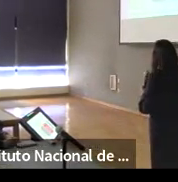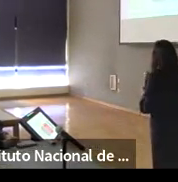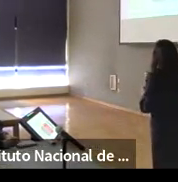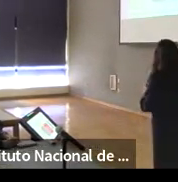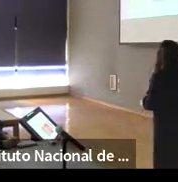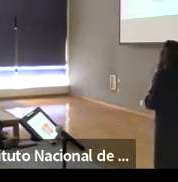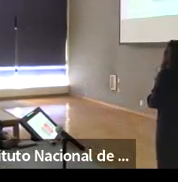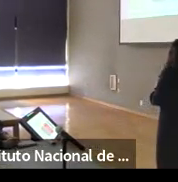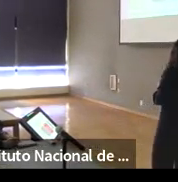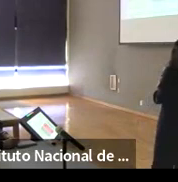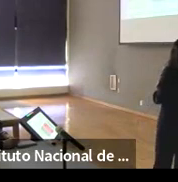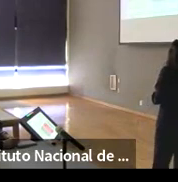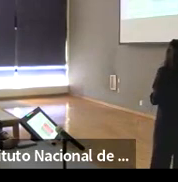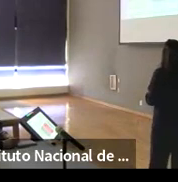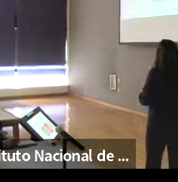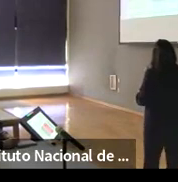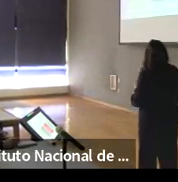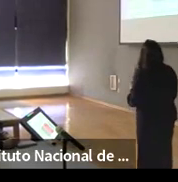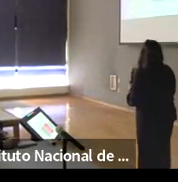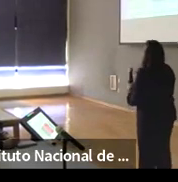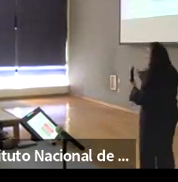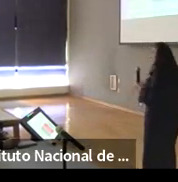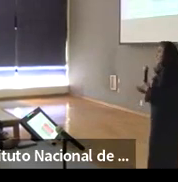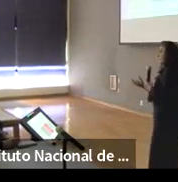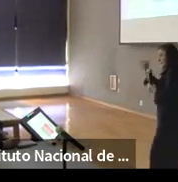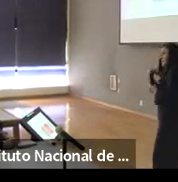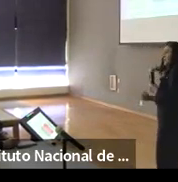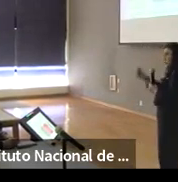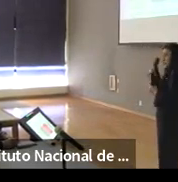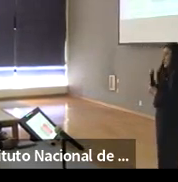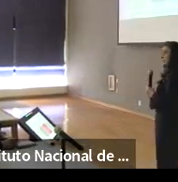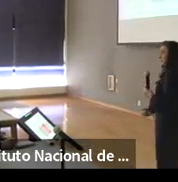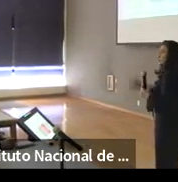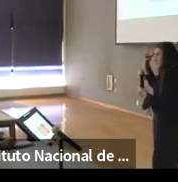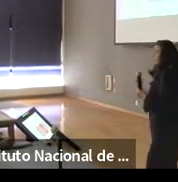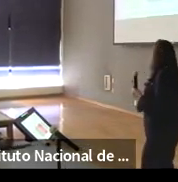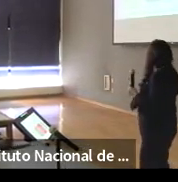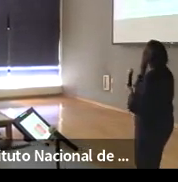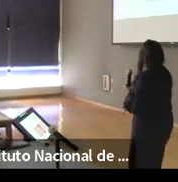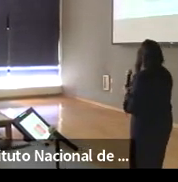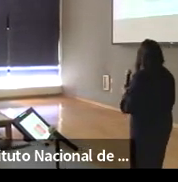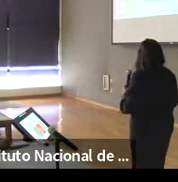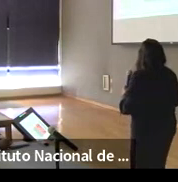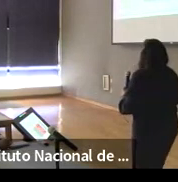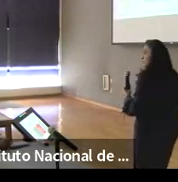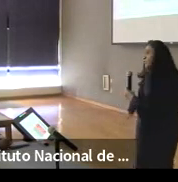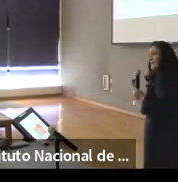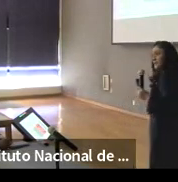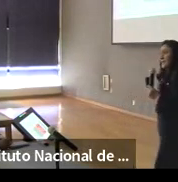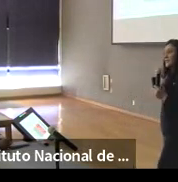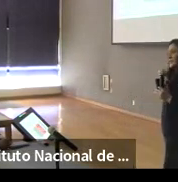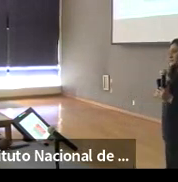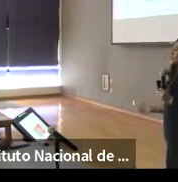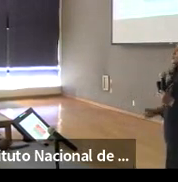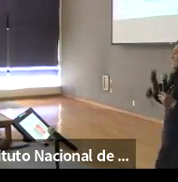es un conflicto que está experimentado porque tiene que ver también con tus sentimientos Porque lo estás viviendo Pues un